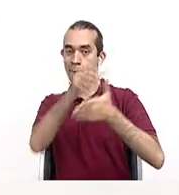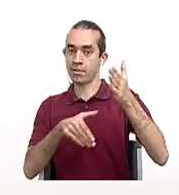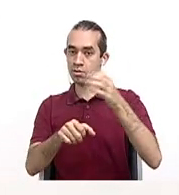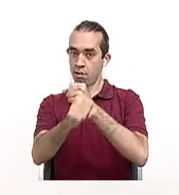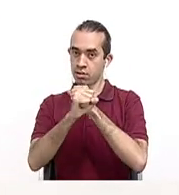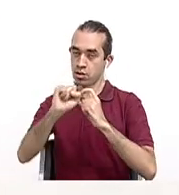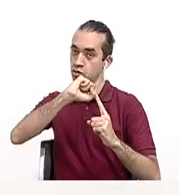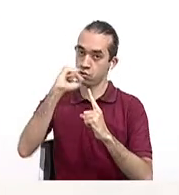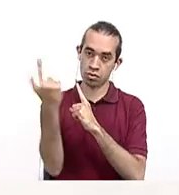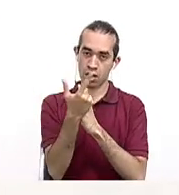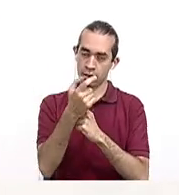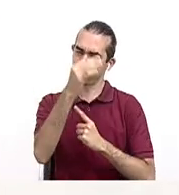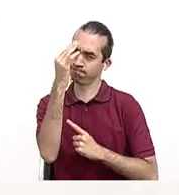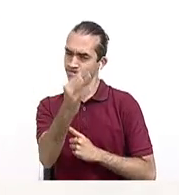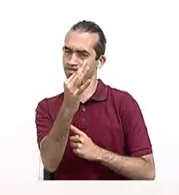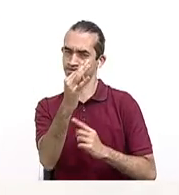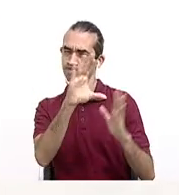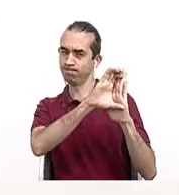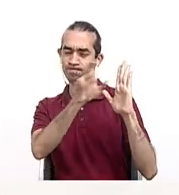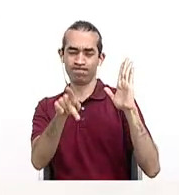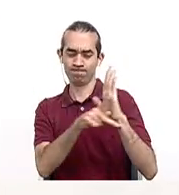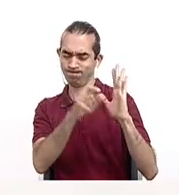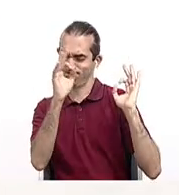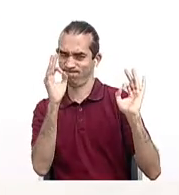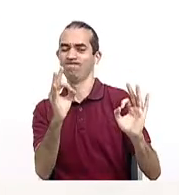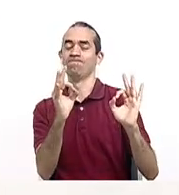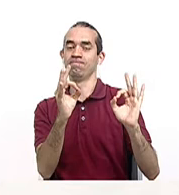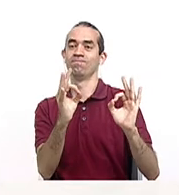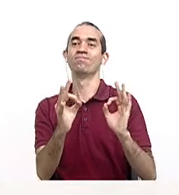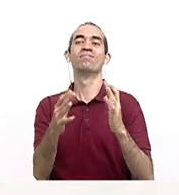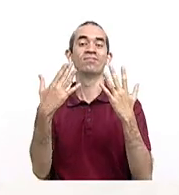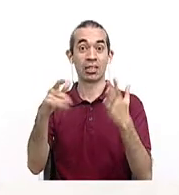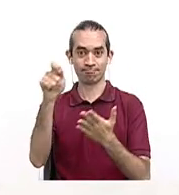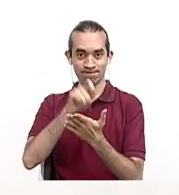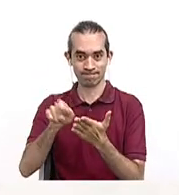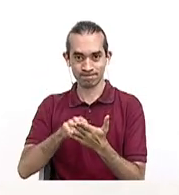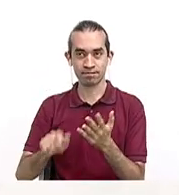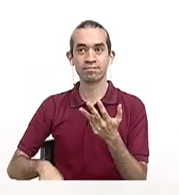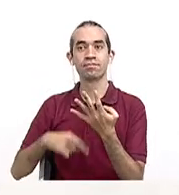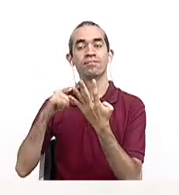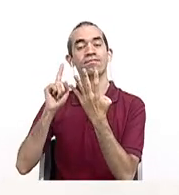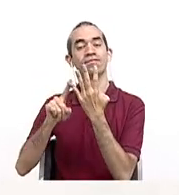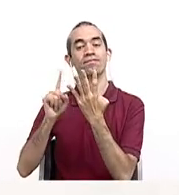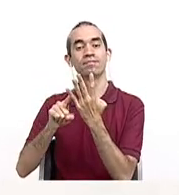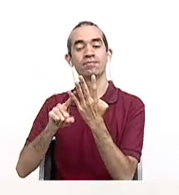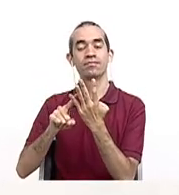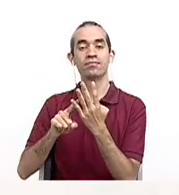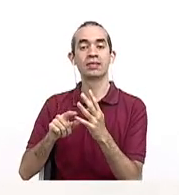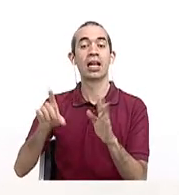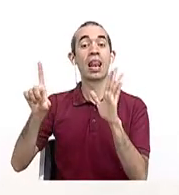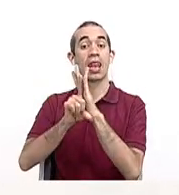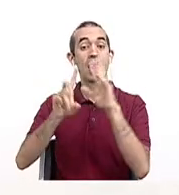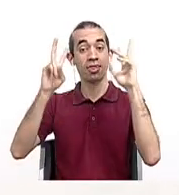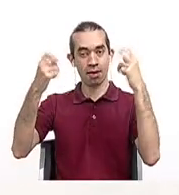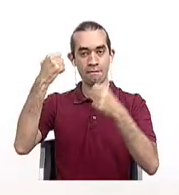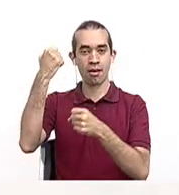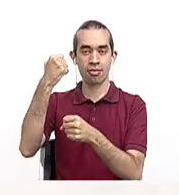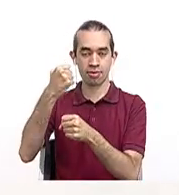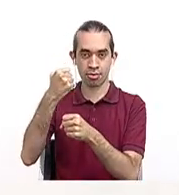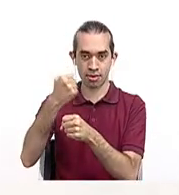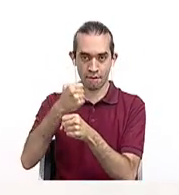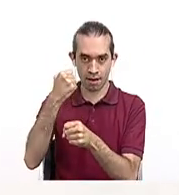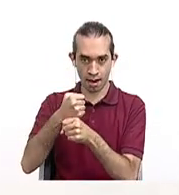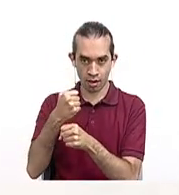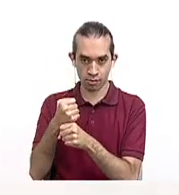maravilloso capítulo que corona la constitución política y la redacción del código de trabajo en el